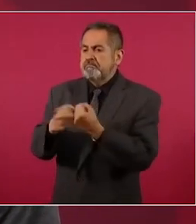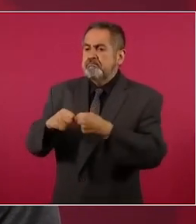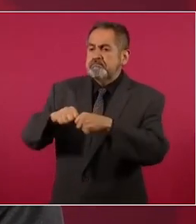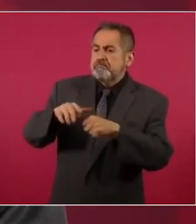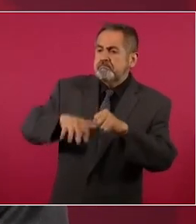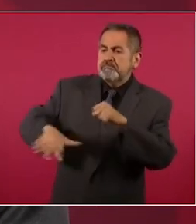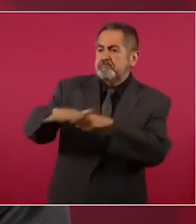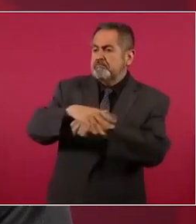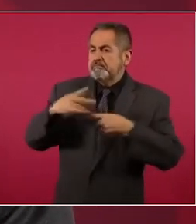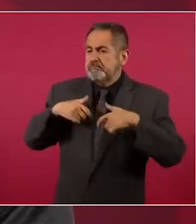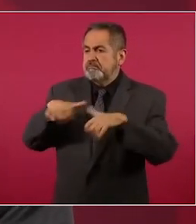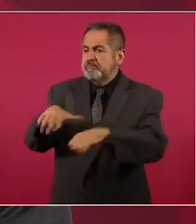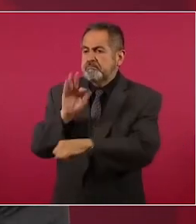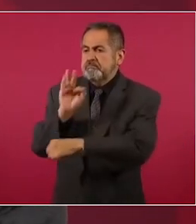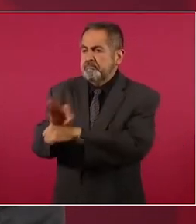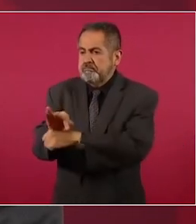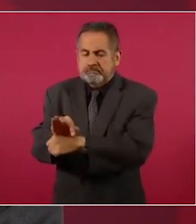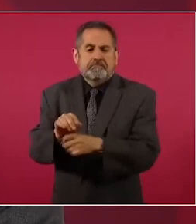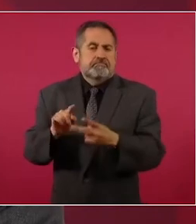y que